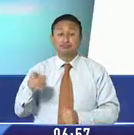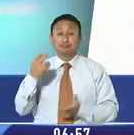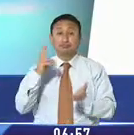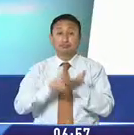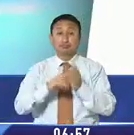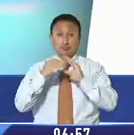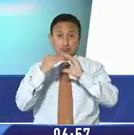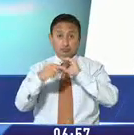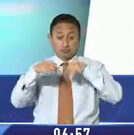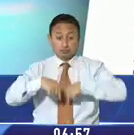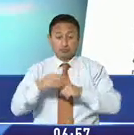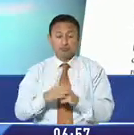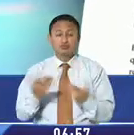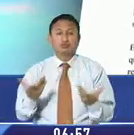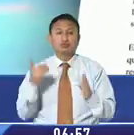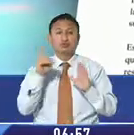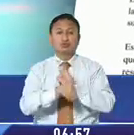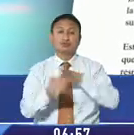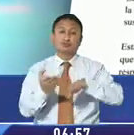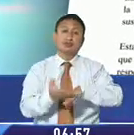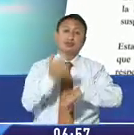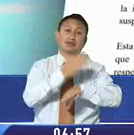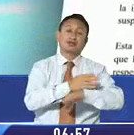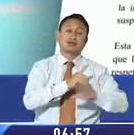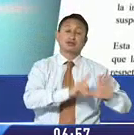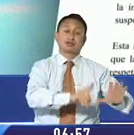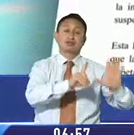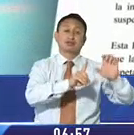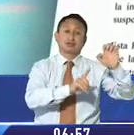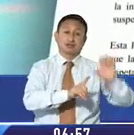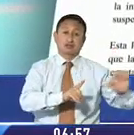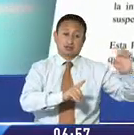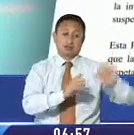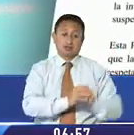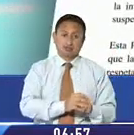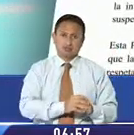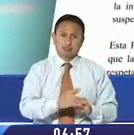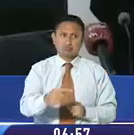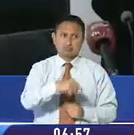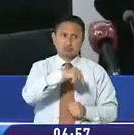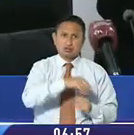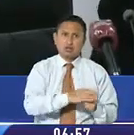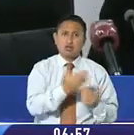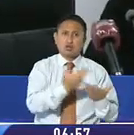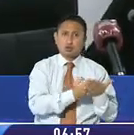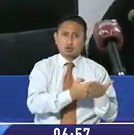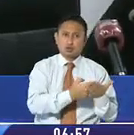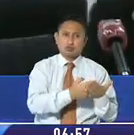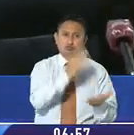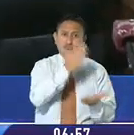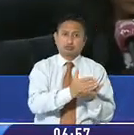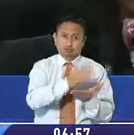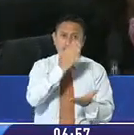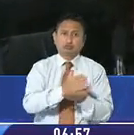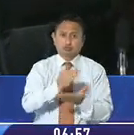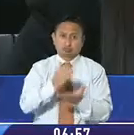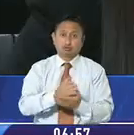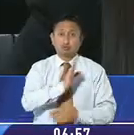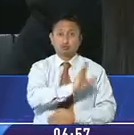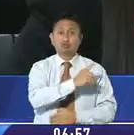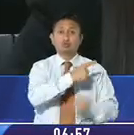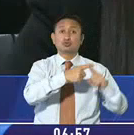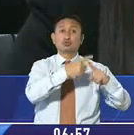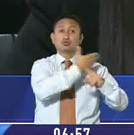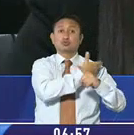que la denuncia se presentó el pasado 6 de enero por la reiterada suspensión de las sesiones del pleno del organismo por parte de la expresidenta